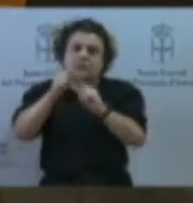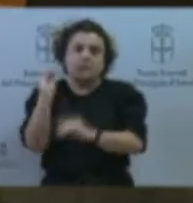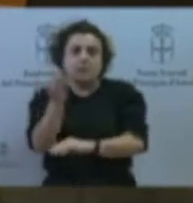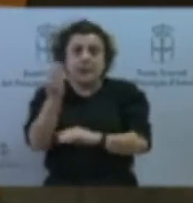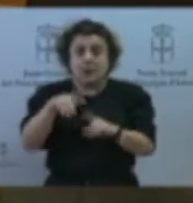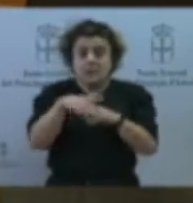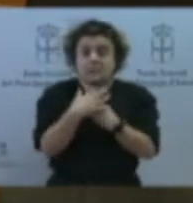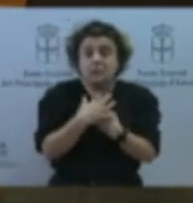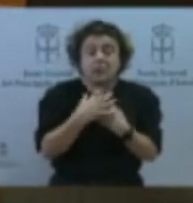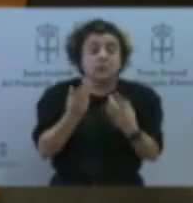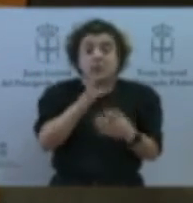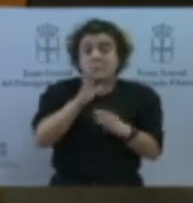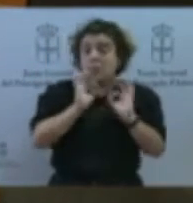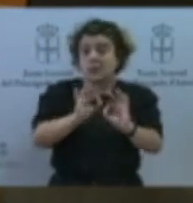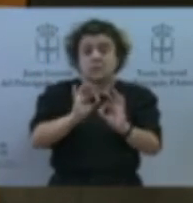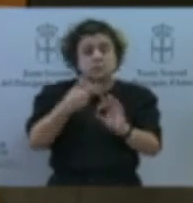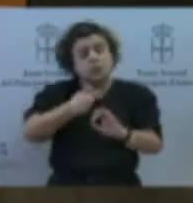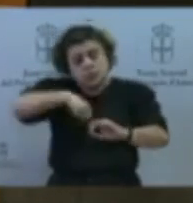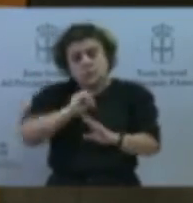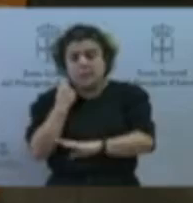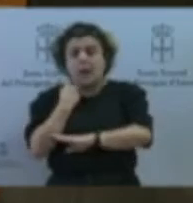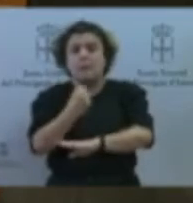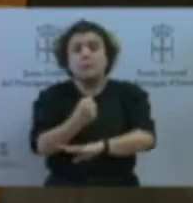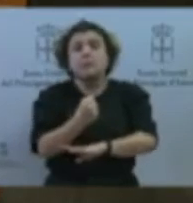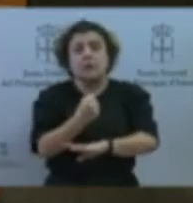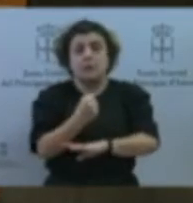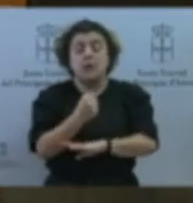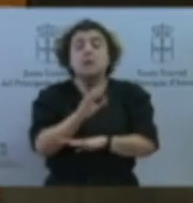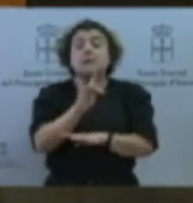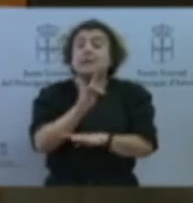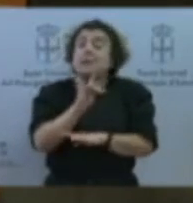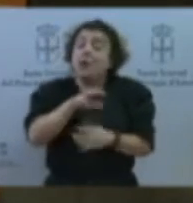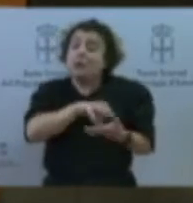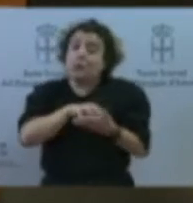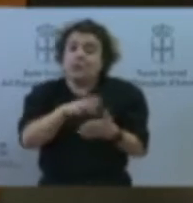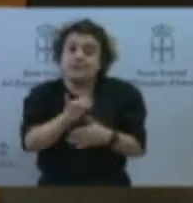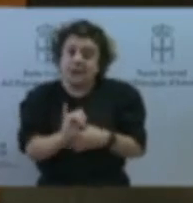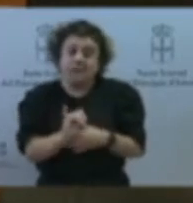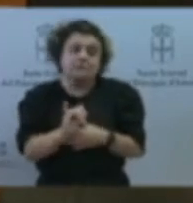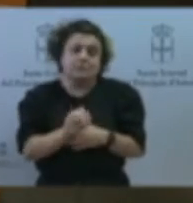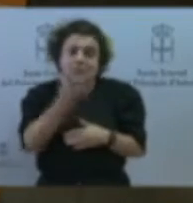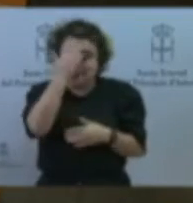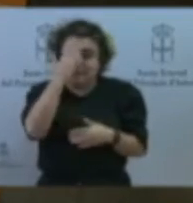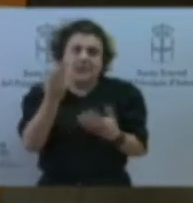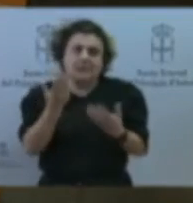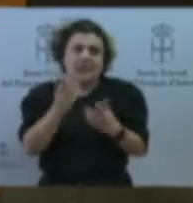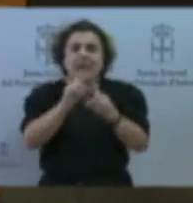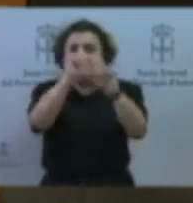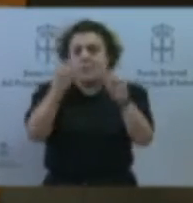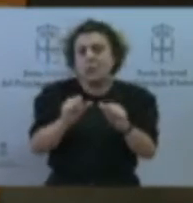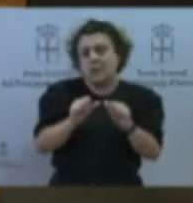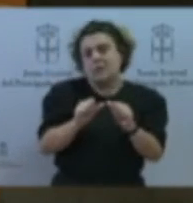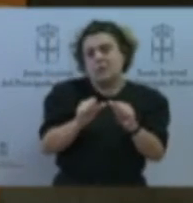apoyarlo. Tenemos dudas principalmente en el modelo, digamos, de extensión de la 63 hasta Ponferrada, porque